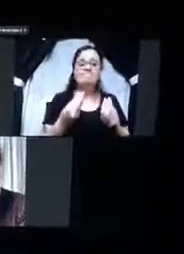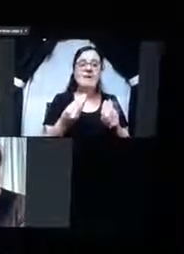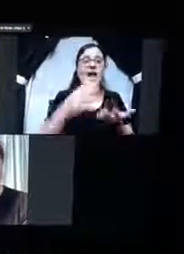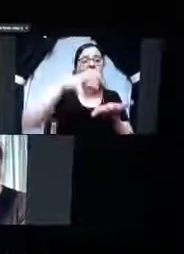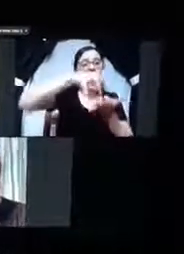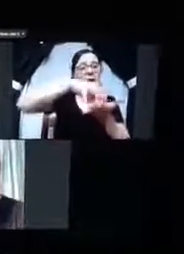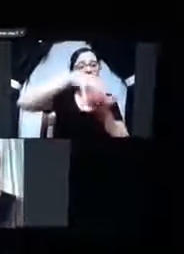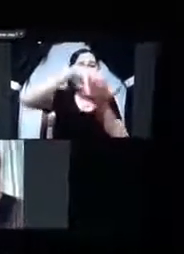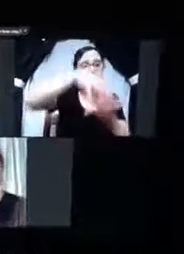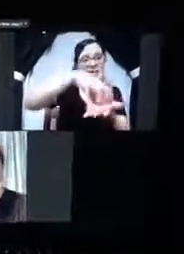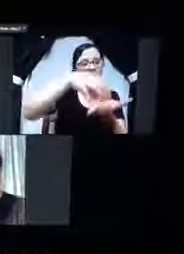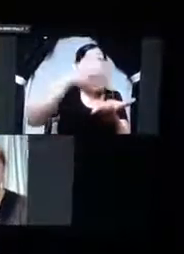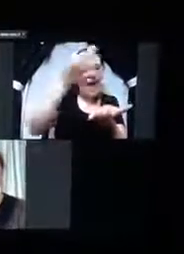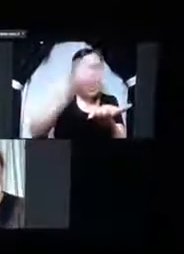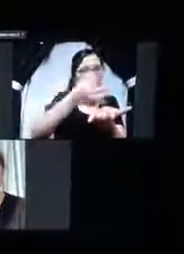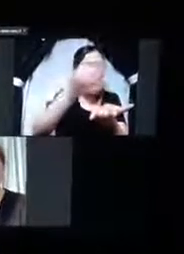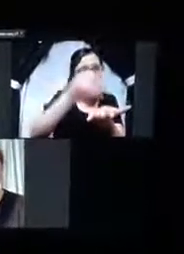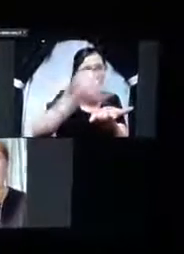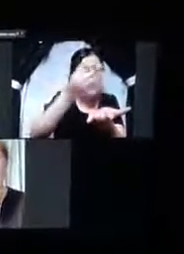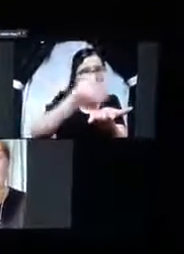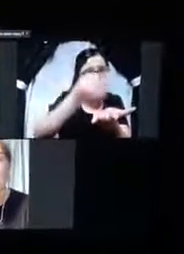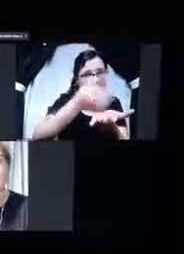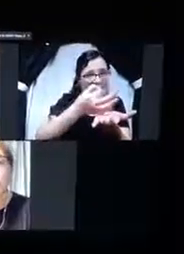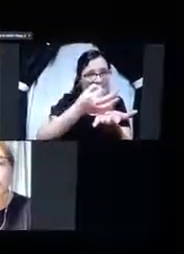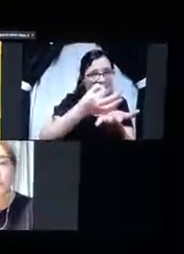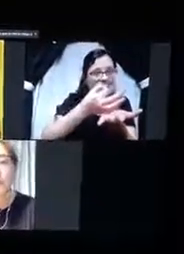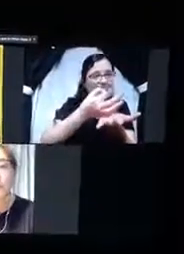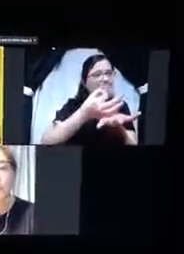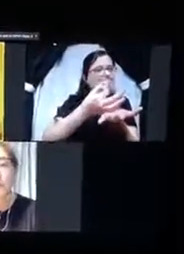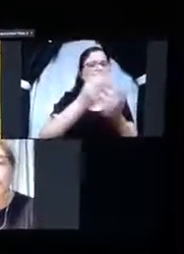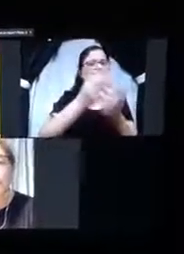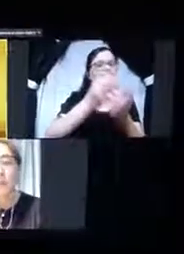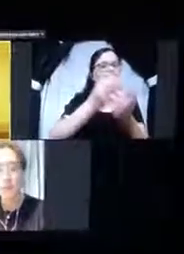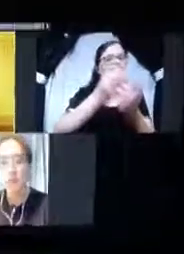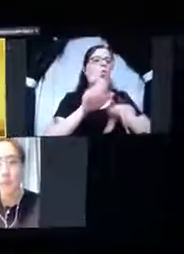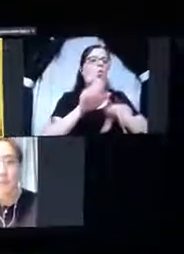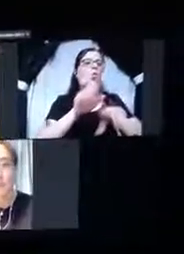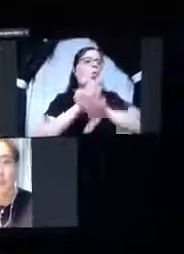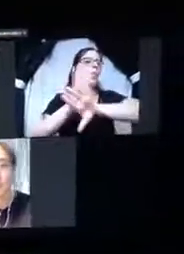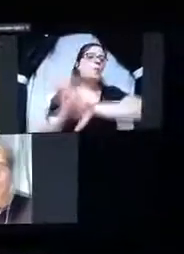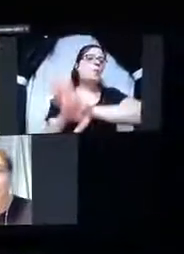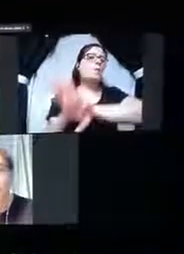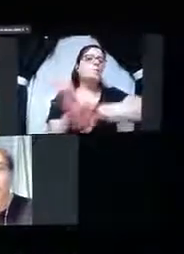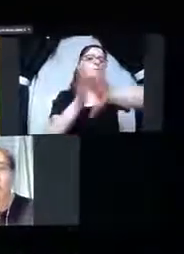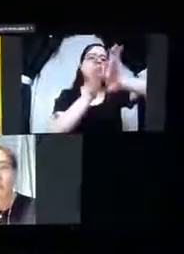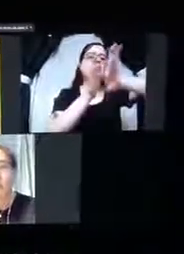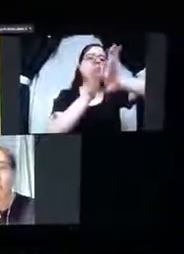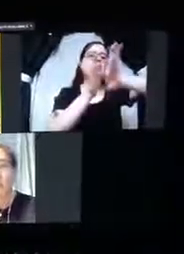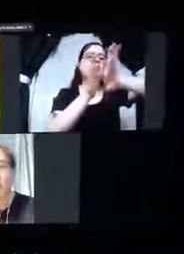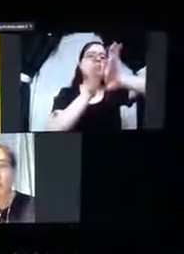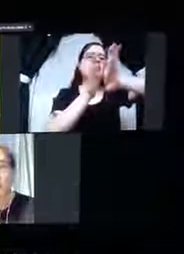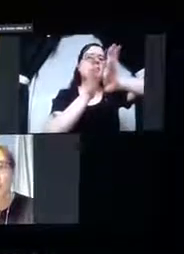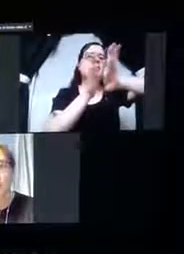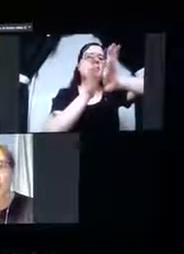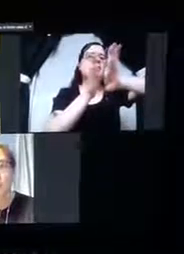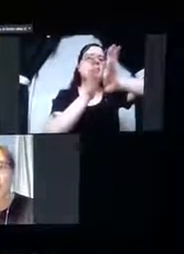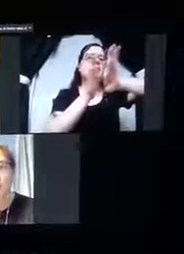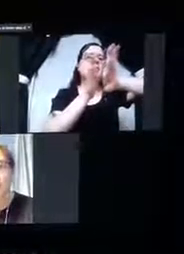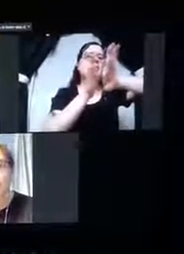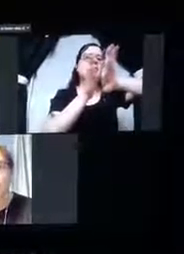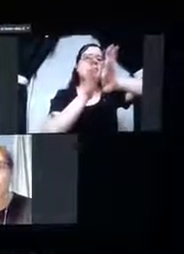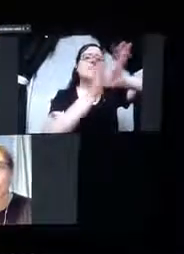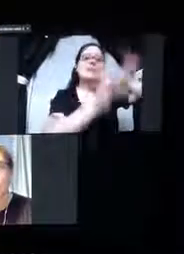digamos, de índole pedagógica, ¿sí? Desconociendo que el aprendizaje está mediado por la escritura y que